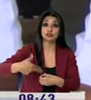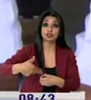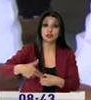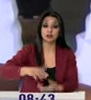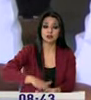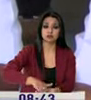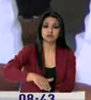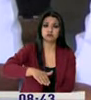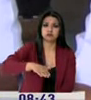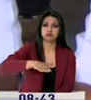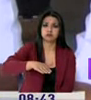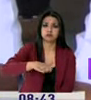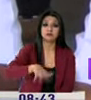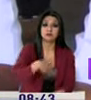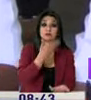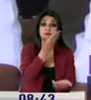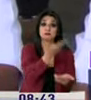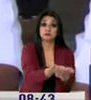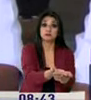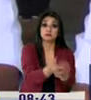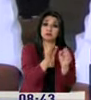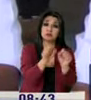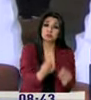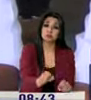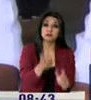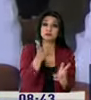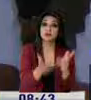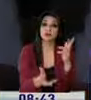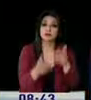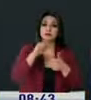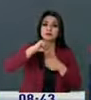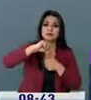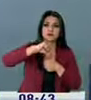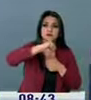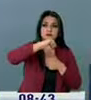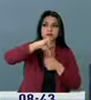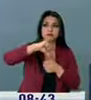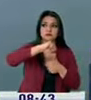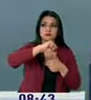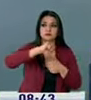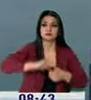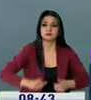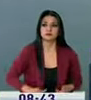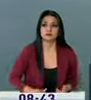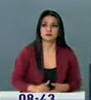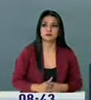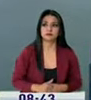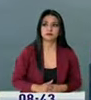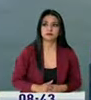combustible para llegar hasta Centroamérica.